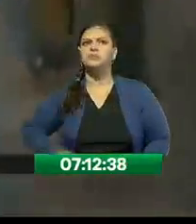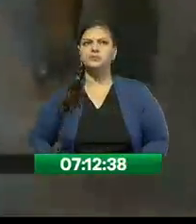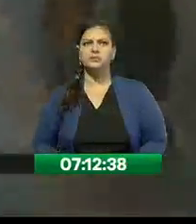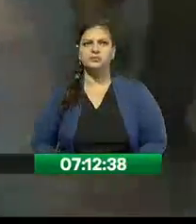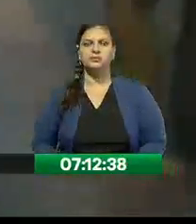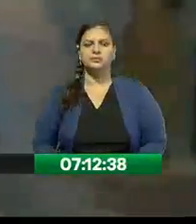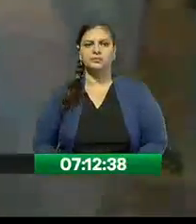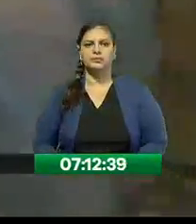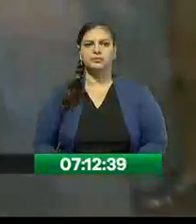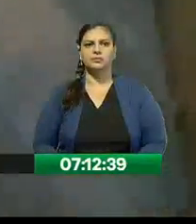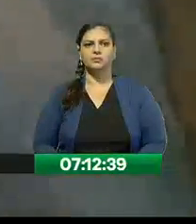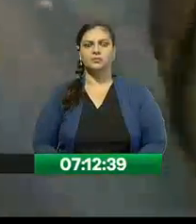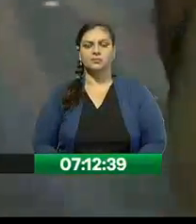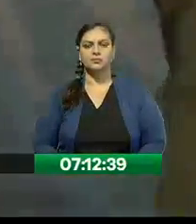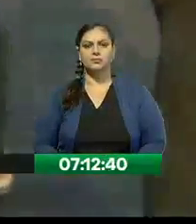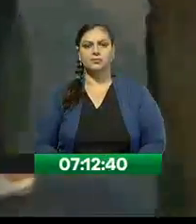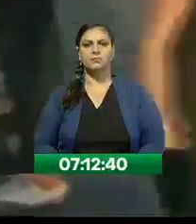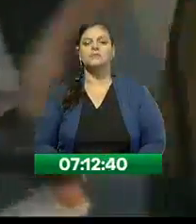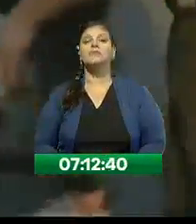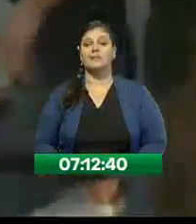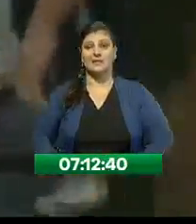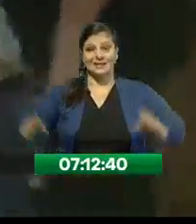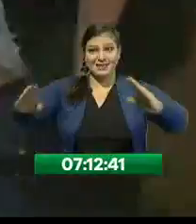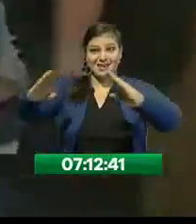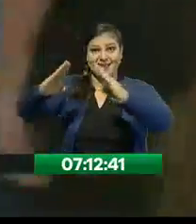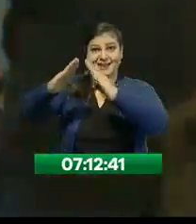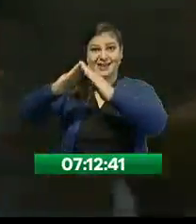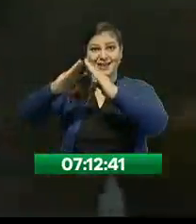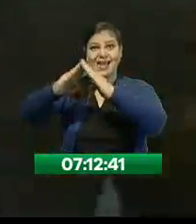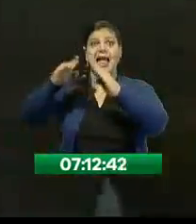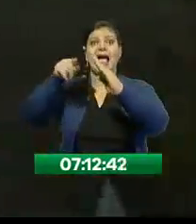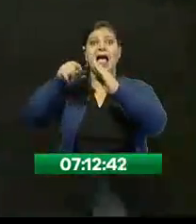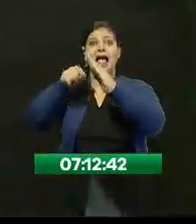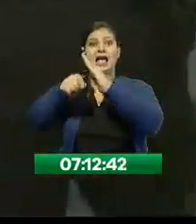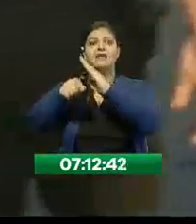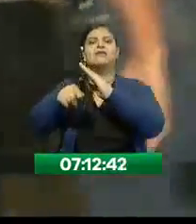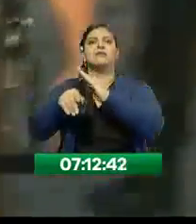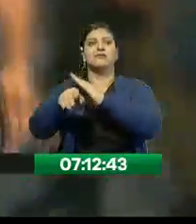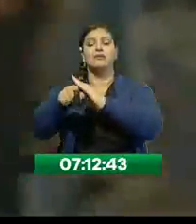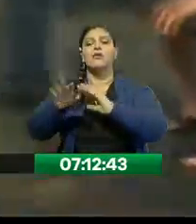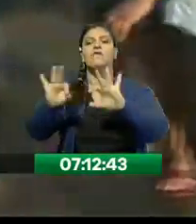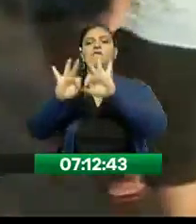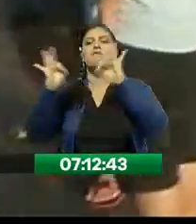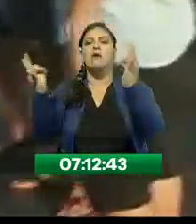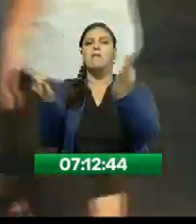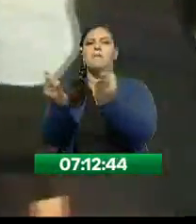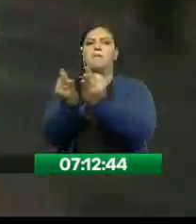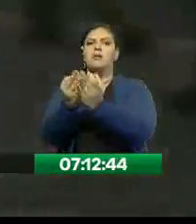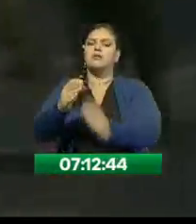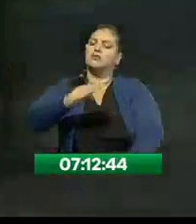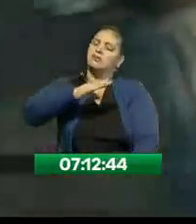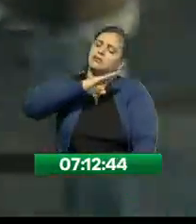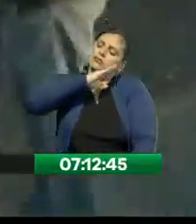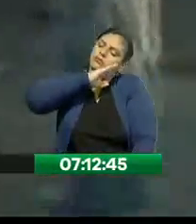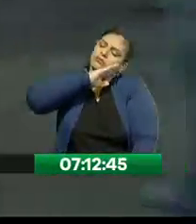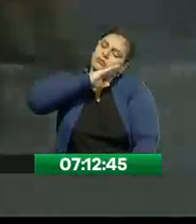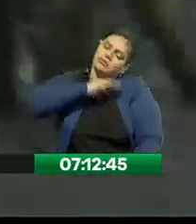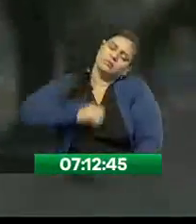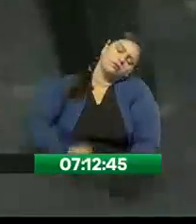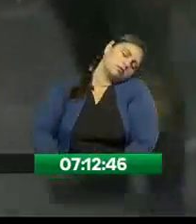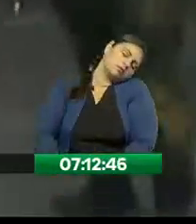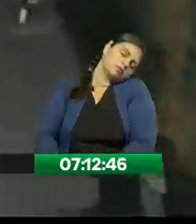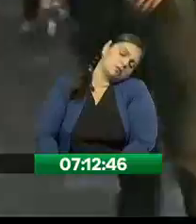Ellos descansaban en su humilde vivienda cuando de repente una camioneta